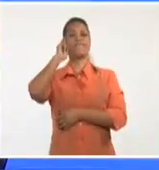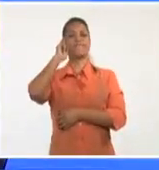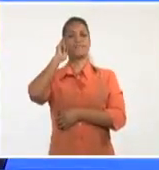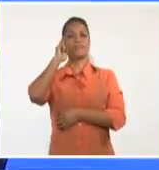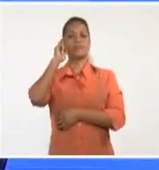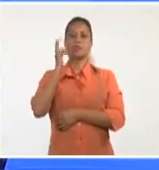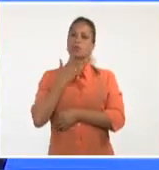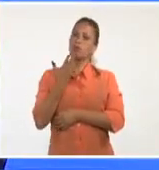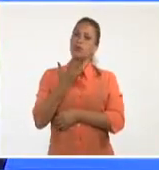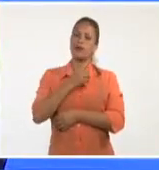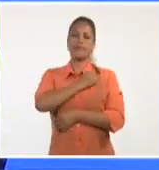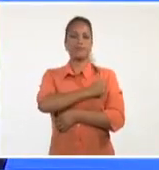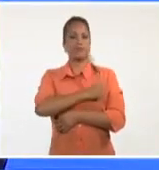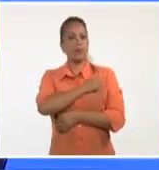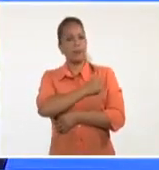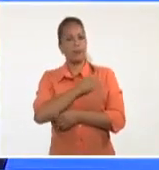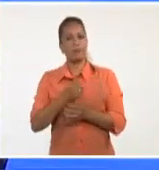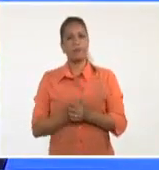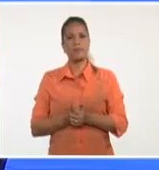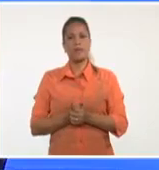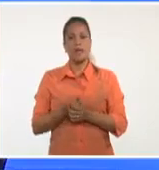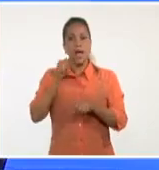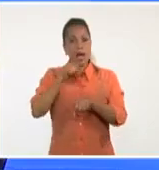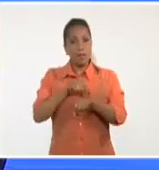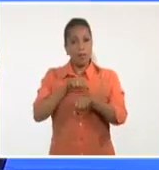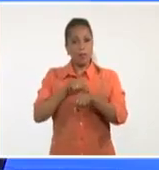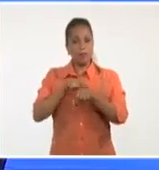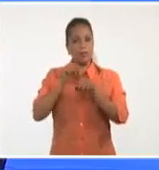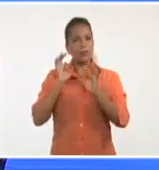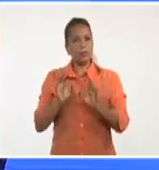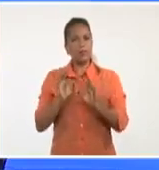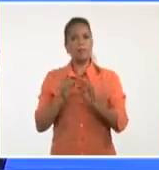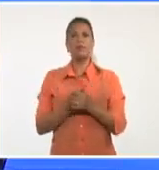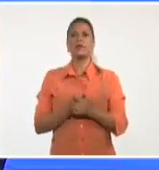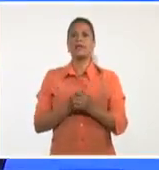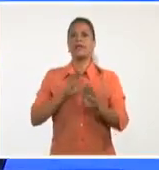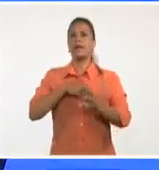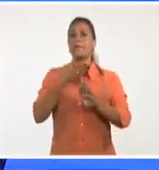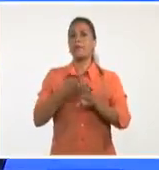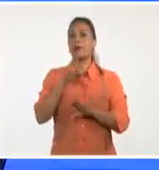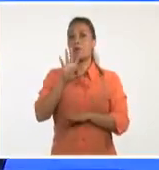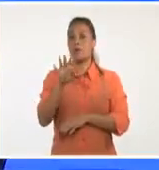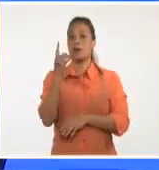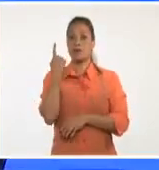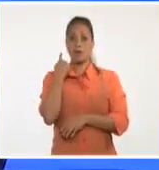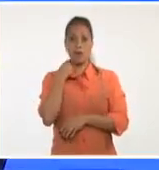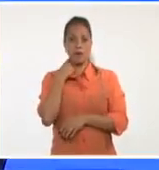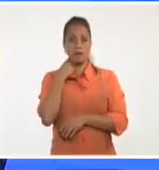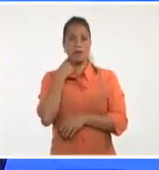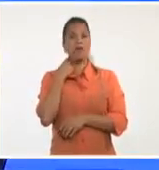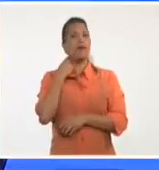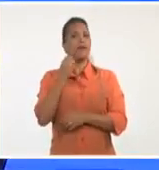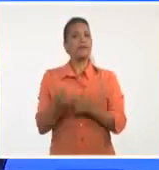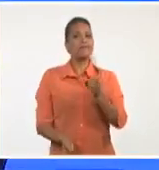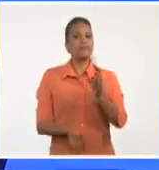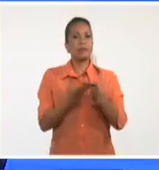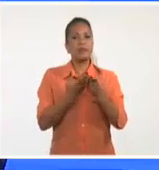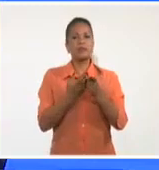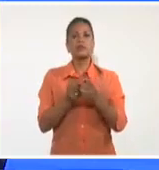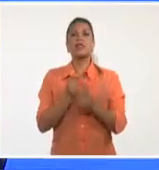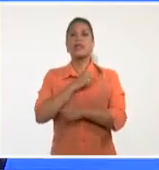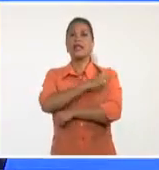con admiración. En la actualidad, y tras más de 4 décadas de la reforma y la apertura, la